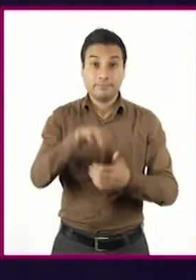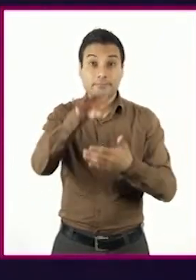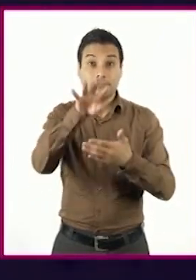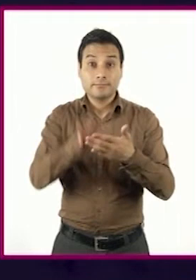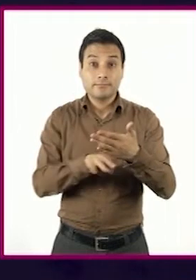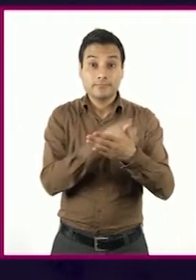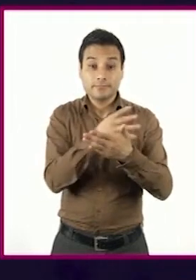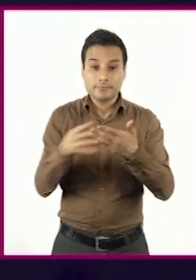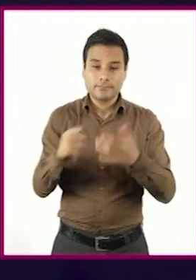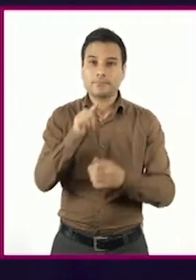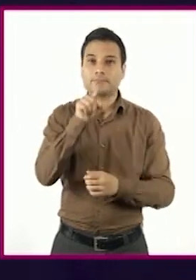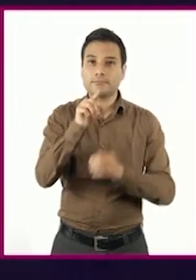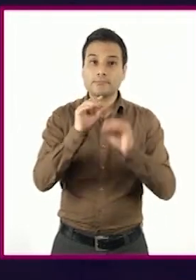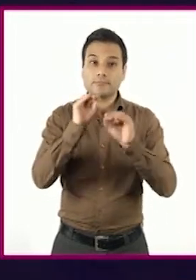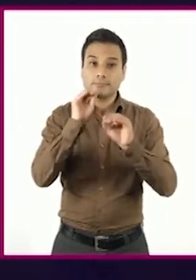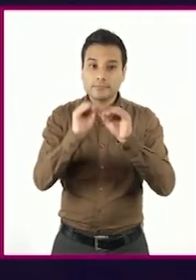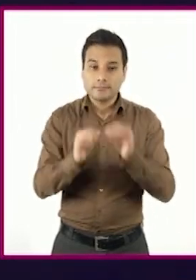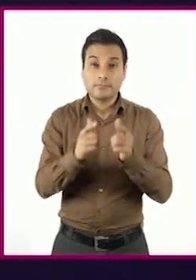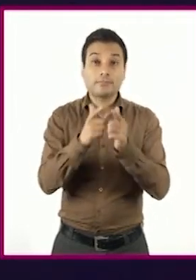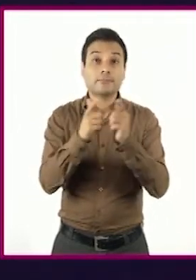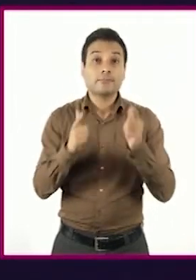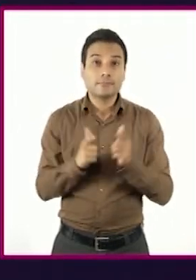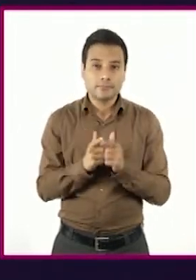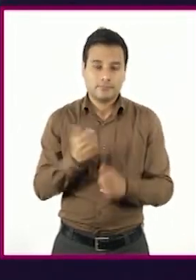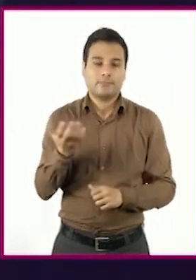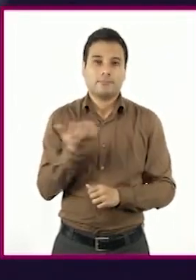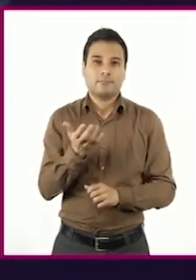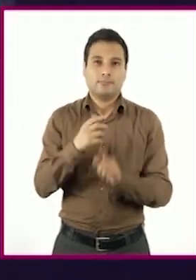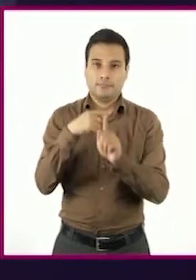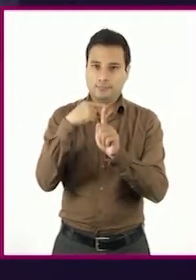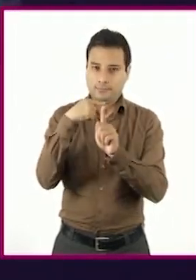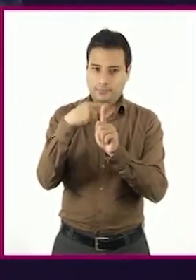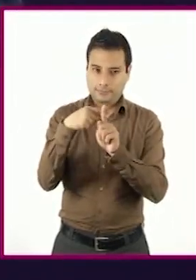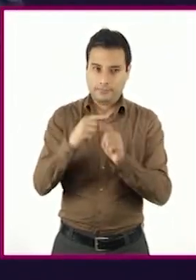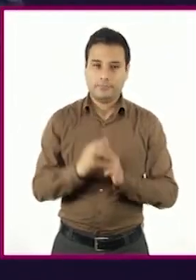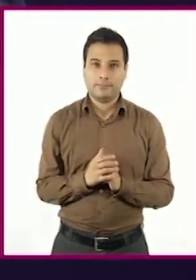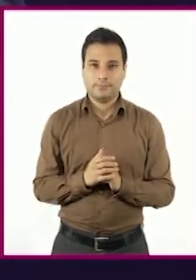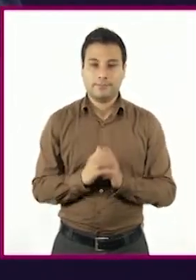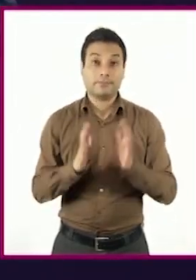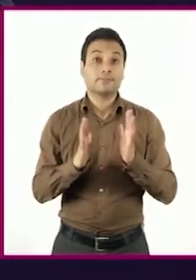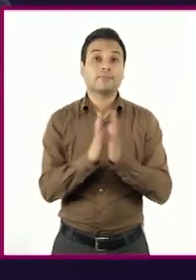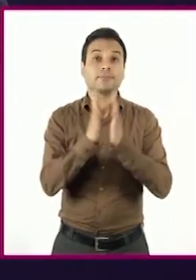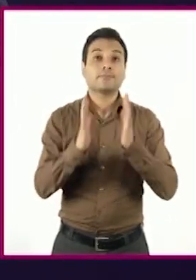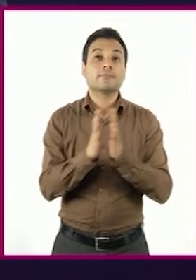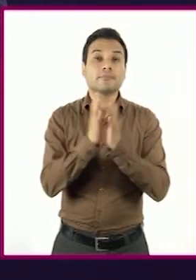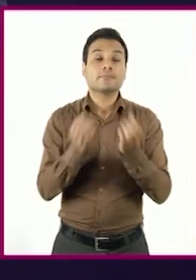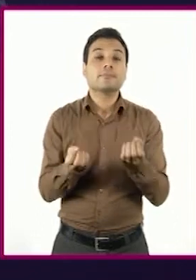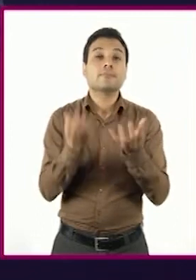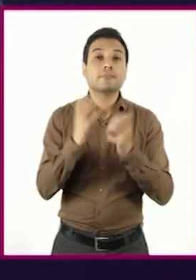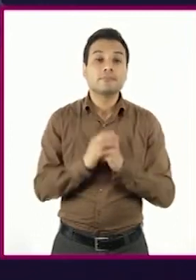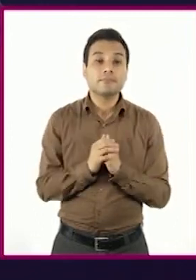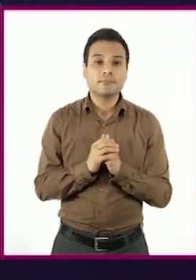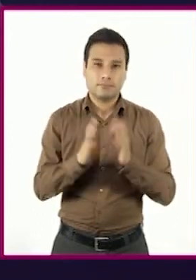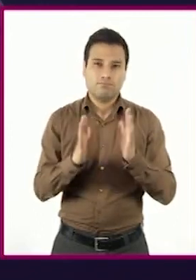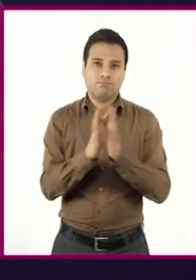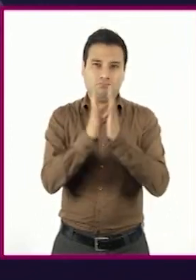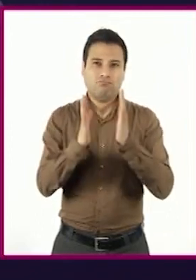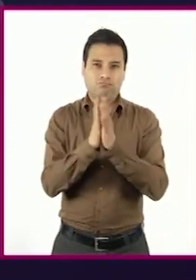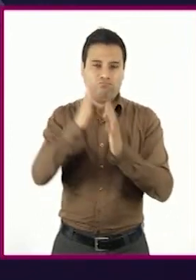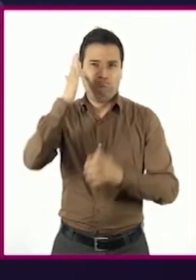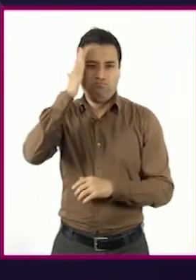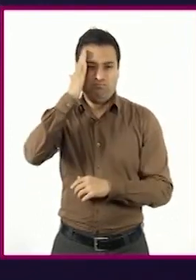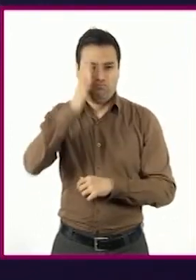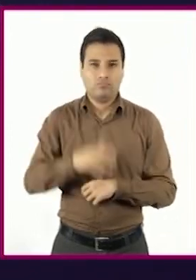las categorías en acciones positivas, partidos jugados, partidos como titular,